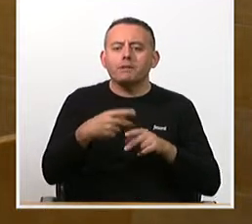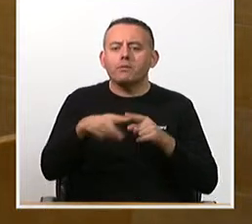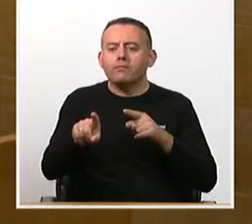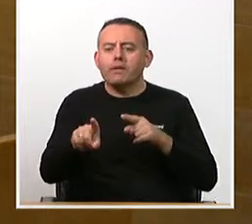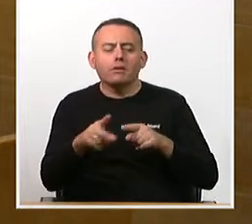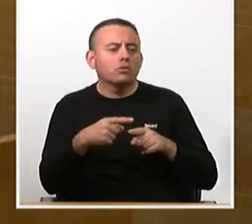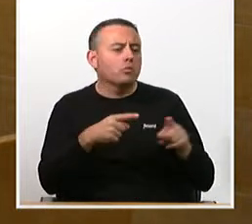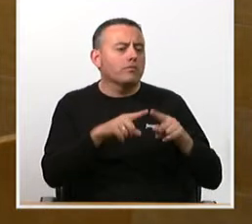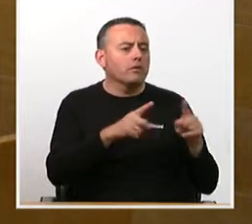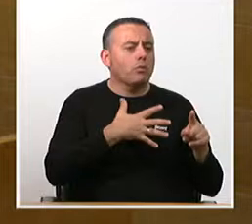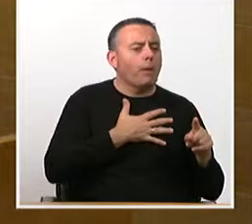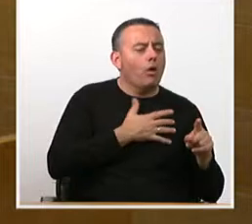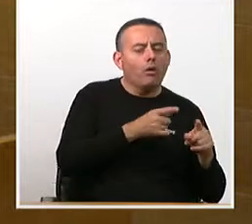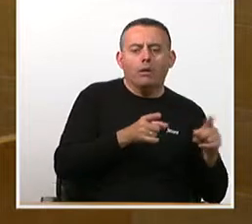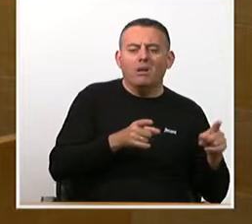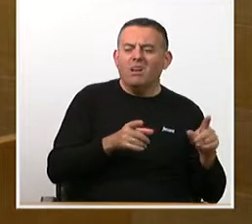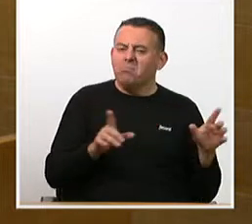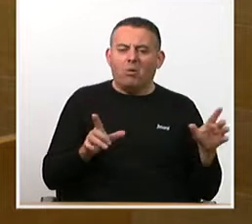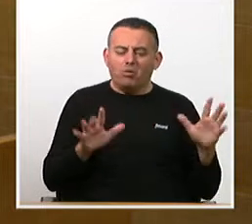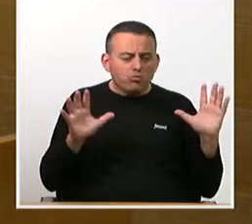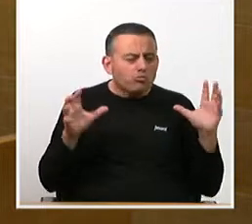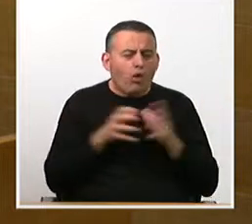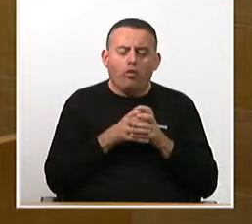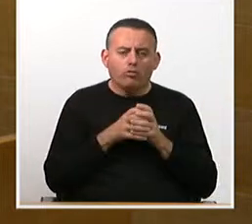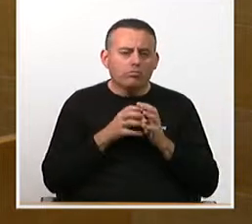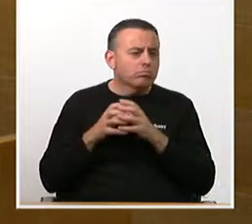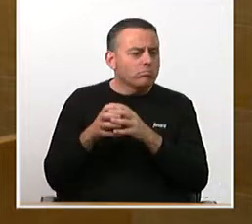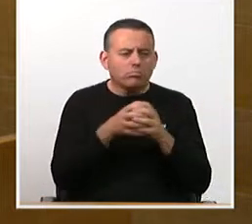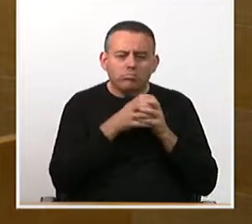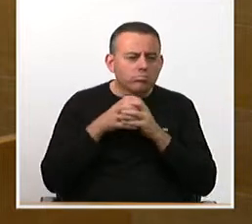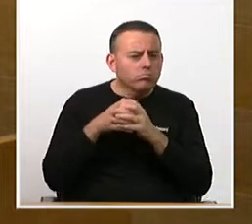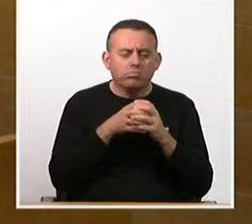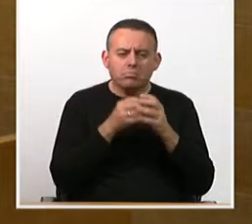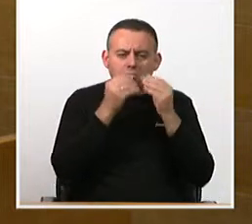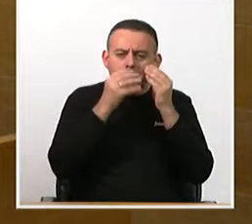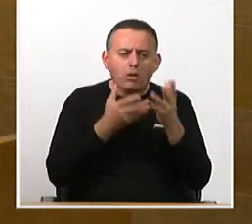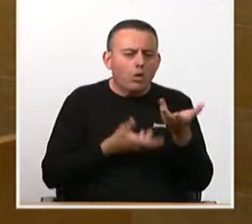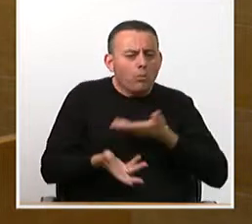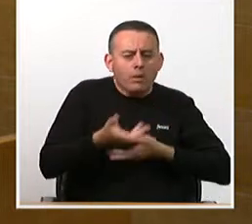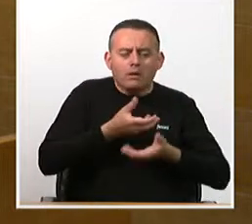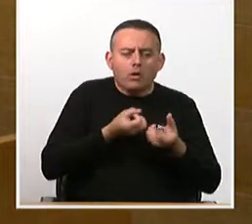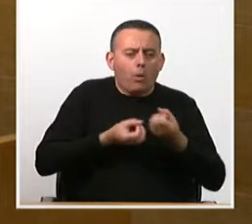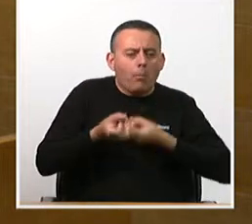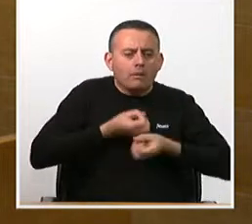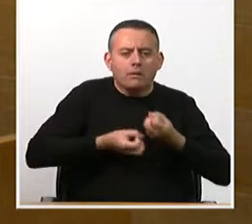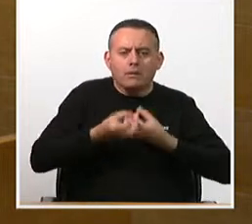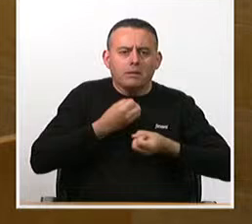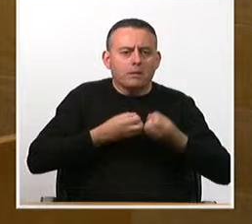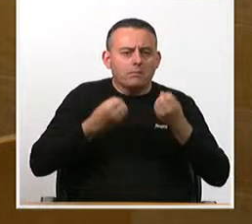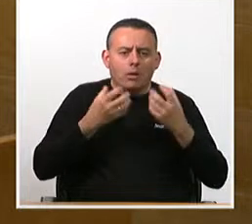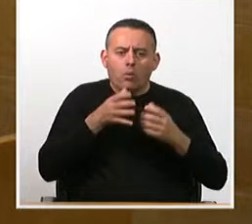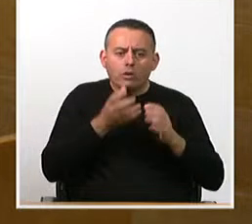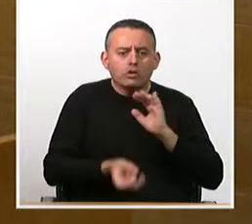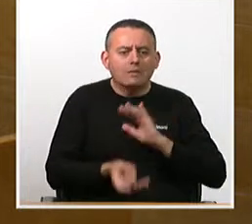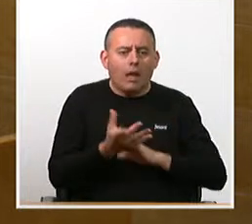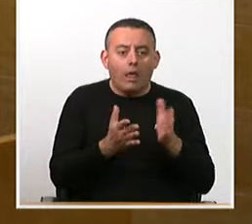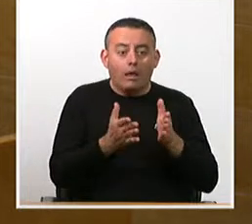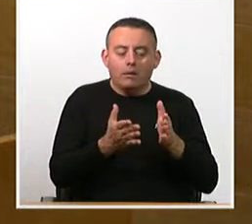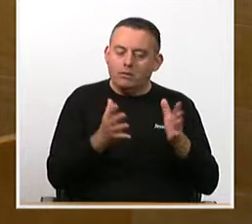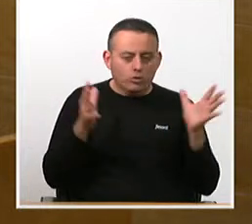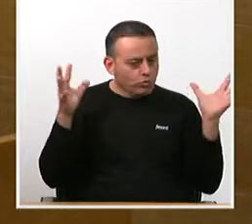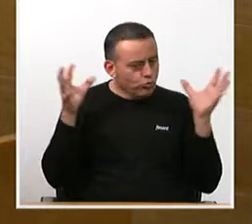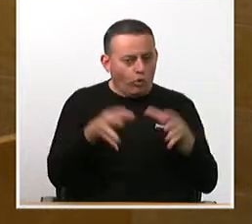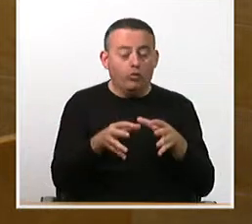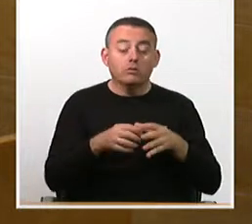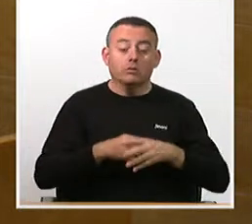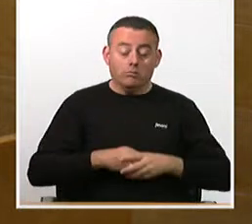me he en orgullecida de ver la capacidad de compartir sin medirnos de ninguna manera entre todos y cada uno de los distintos cuerpos de eso se trata de que también